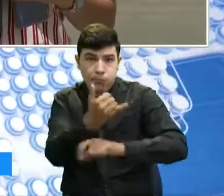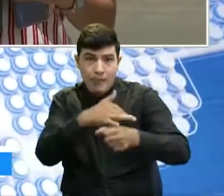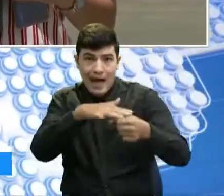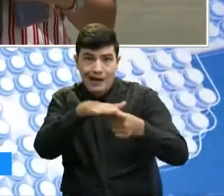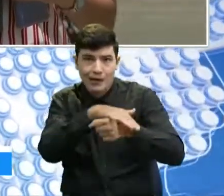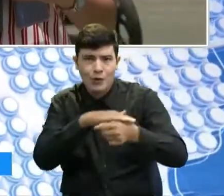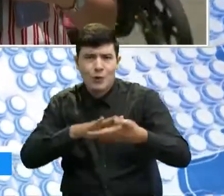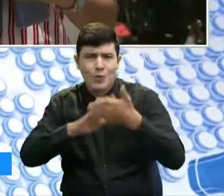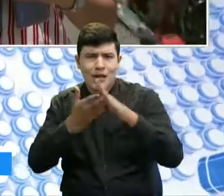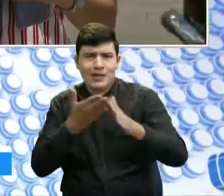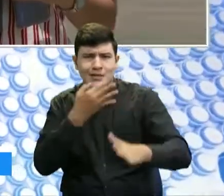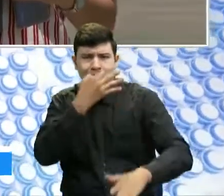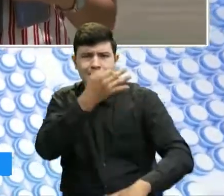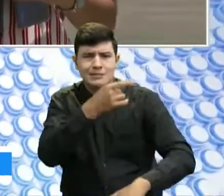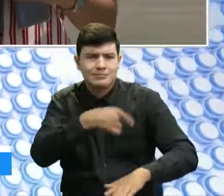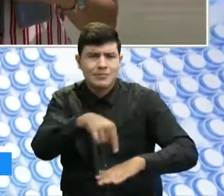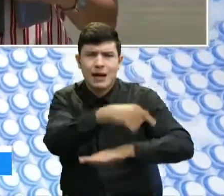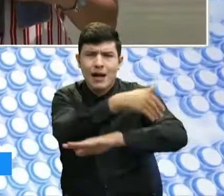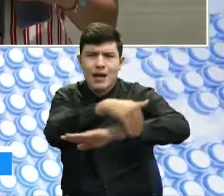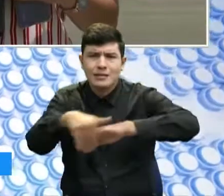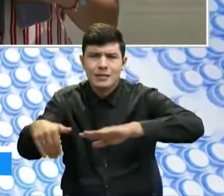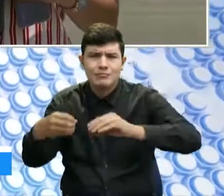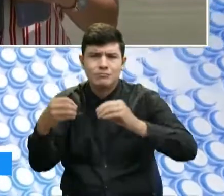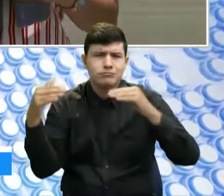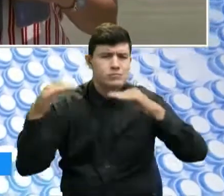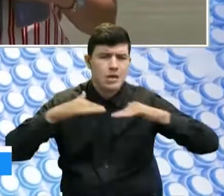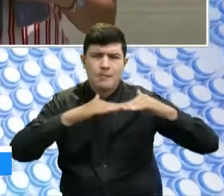ciudad. Angie, buenas tardes.